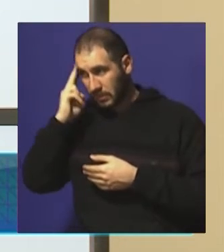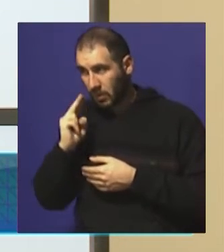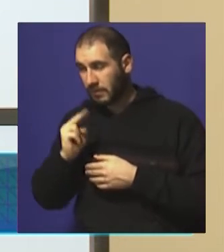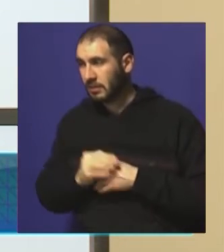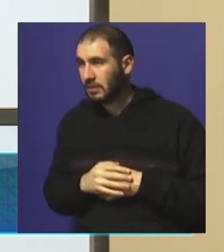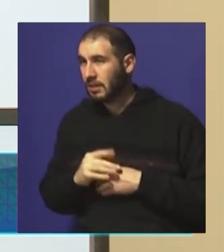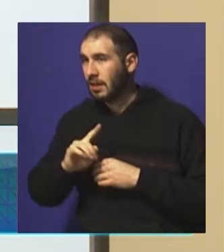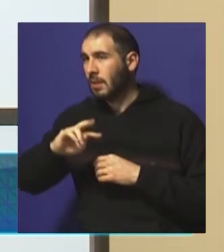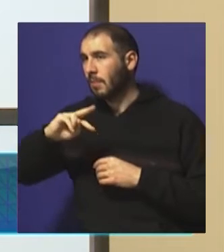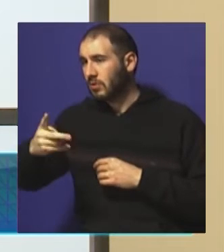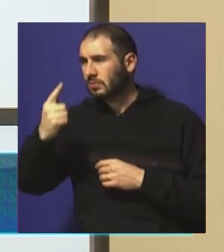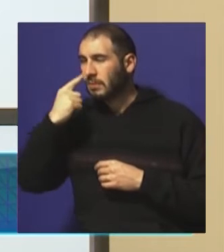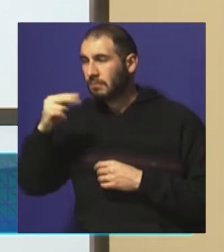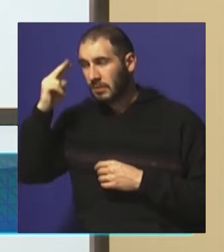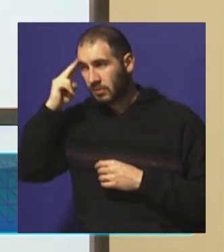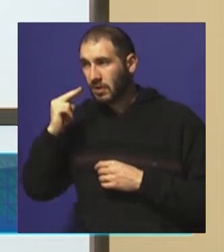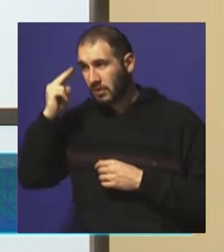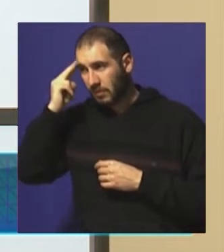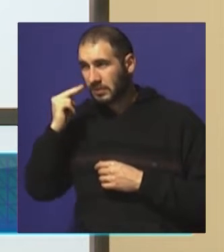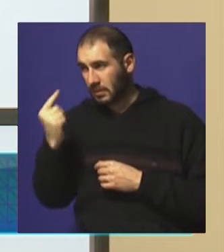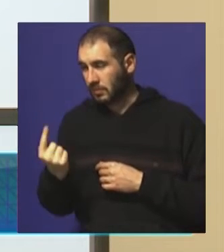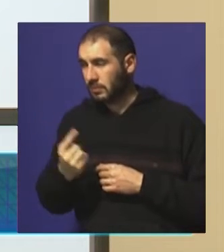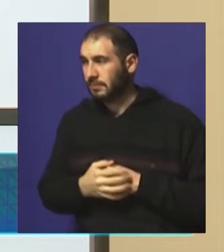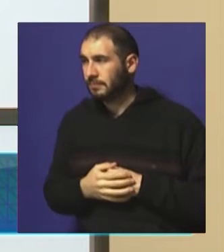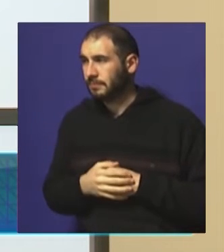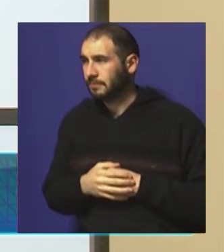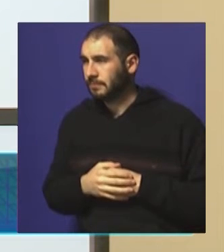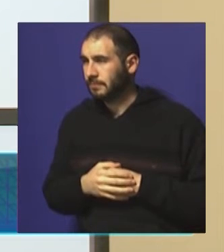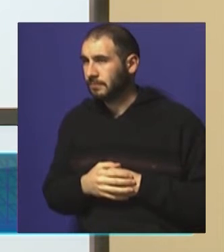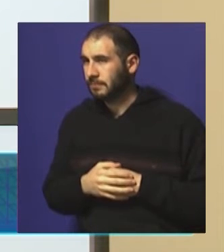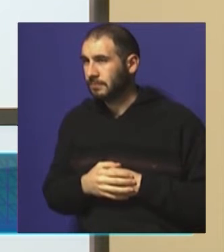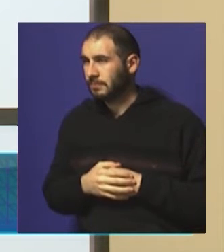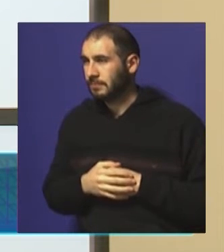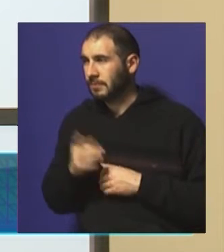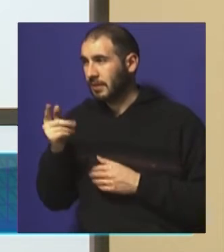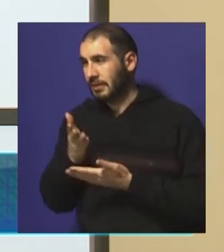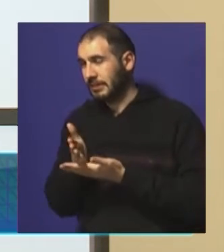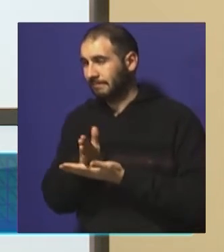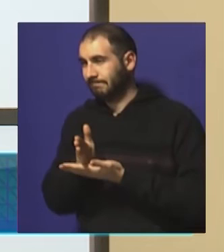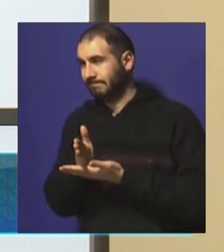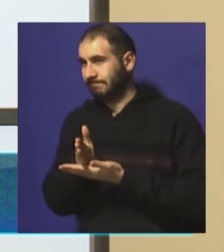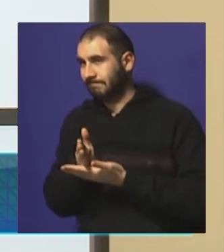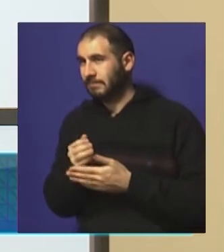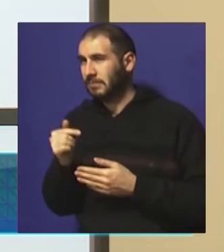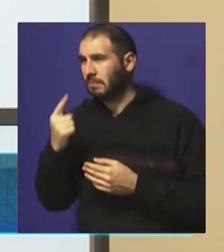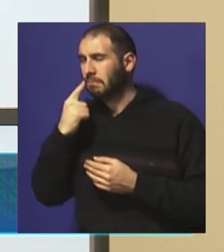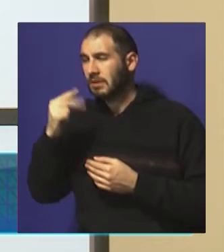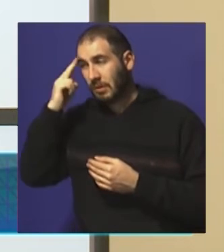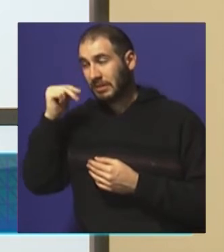1959. La siguiente la ganó en 1991. Estuvo en el medio, el Mundial